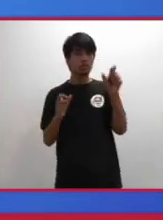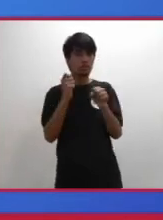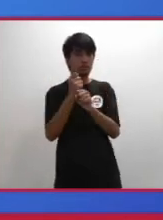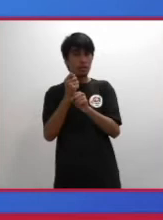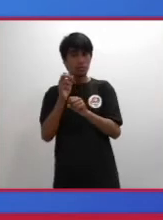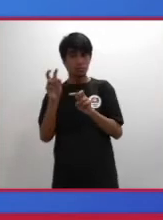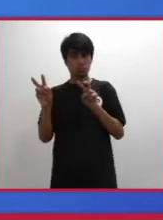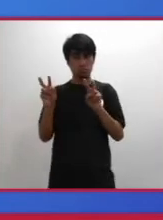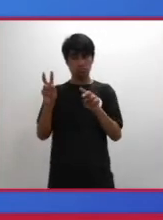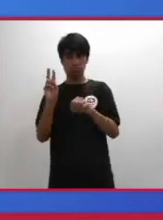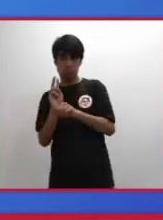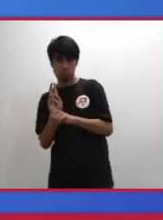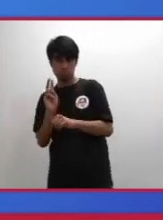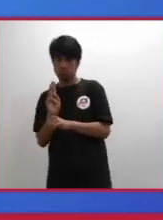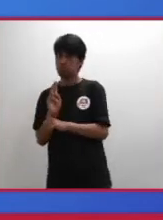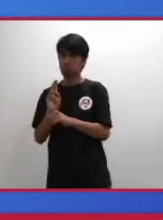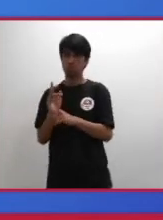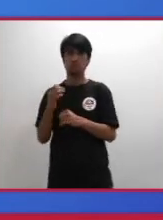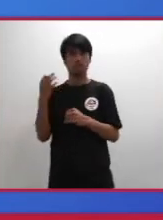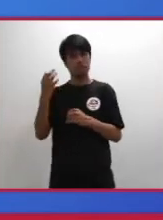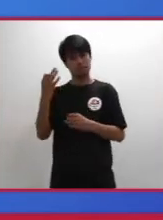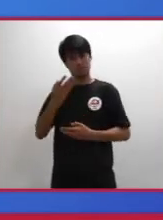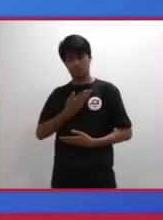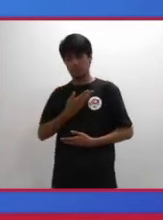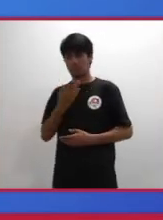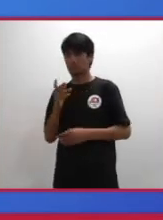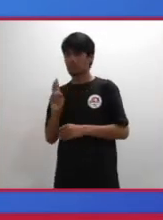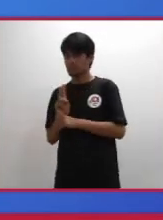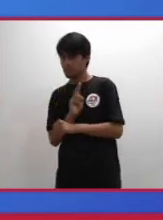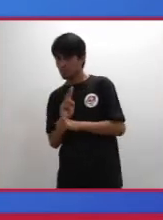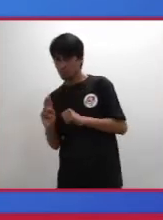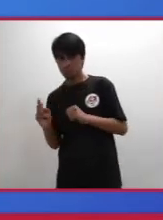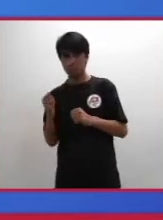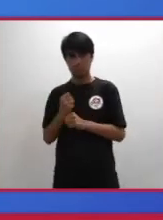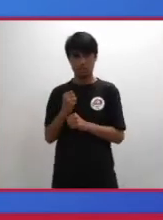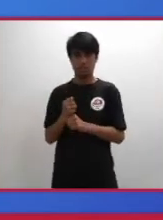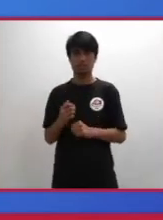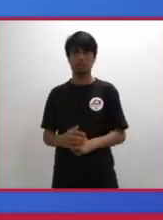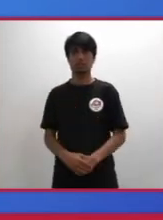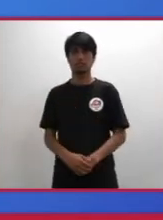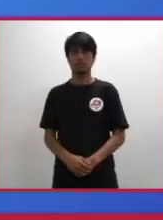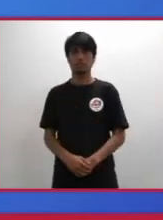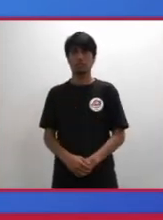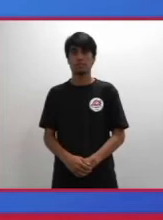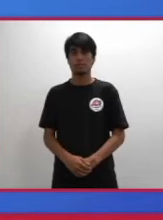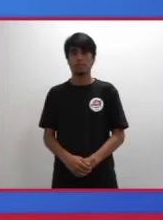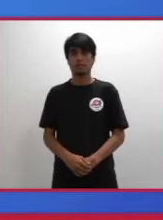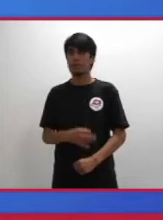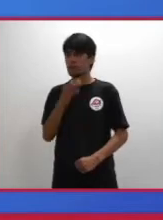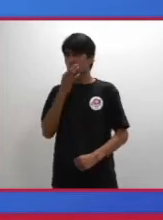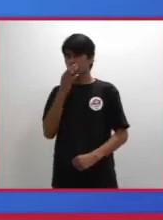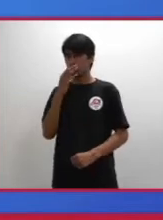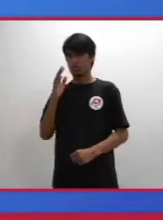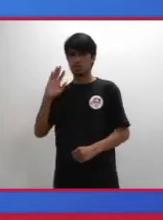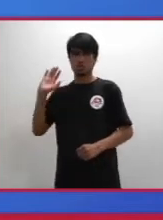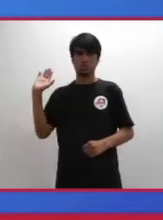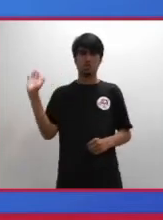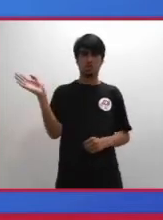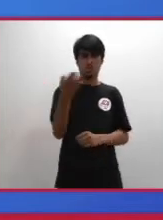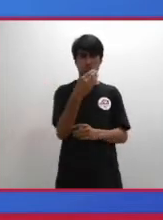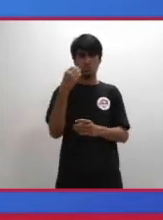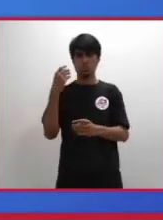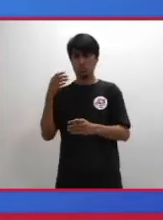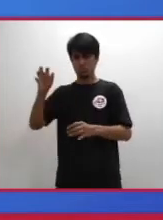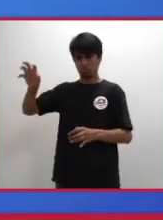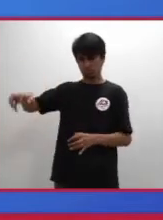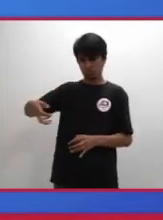y analizar el ambiente de trabajo. Si van a estar simultáneamente máquinas pesadas y